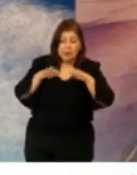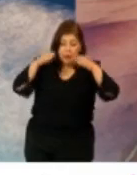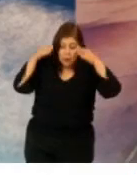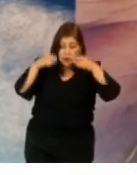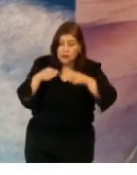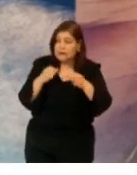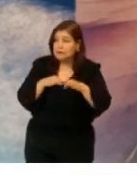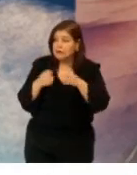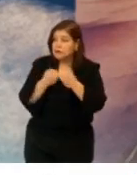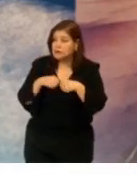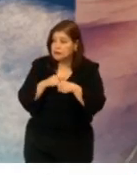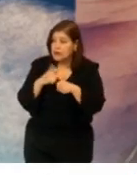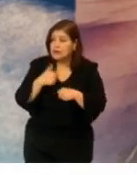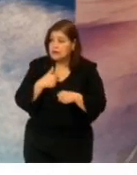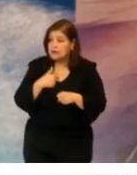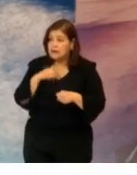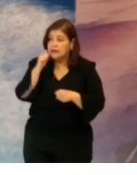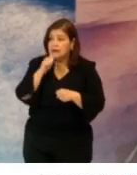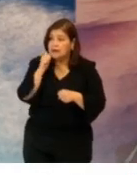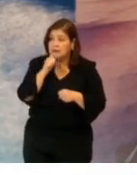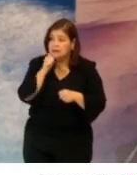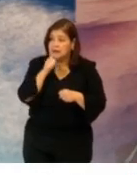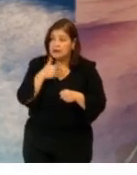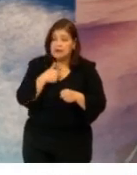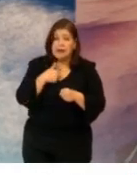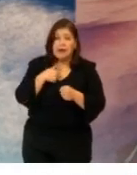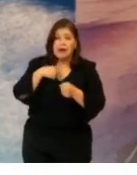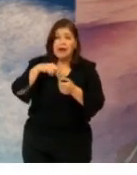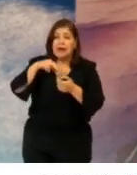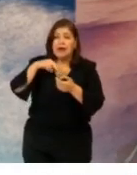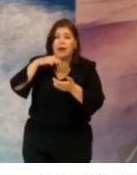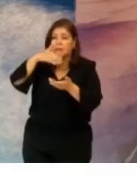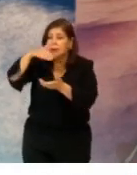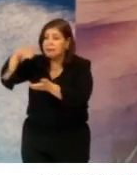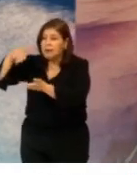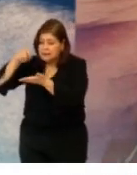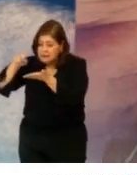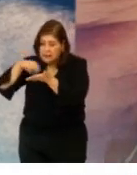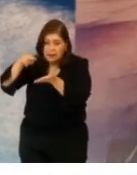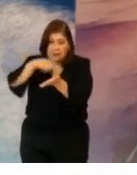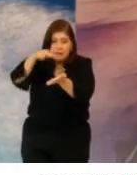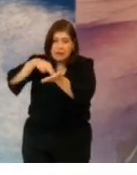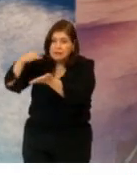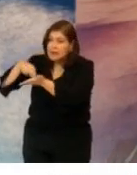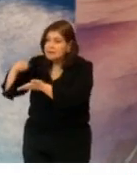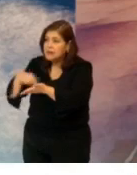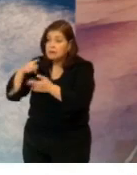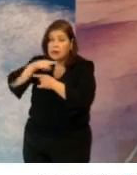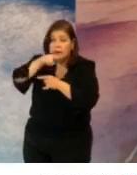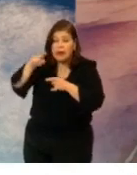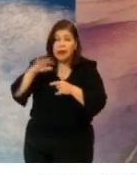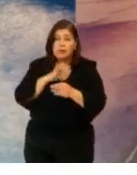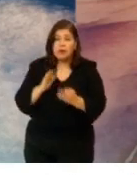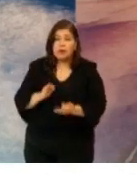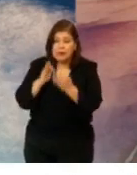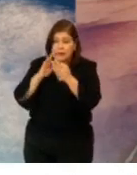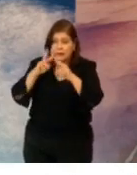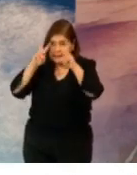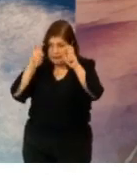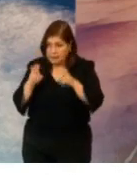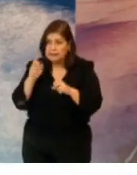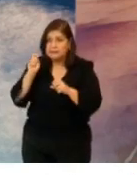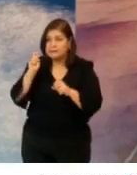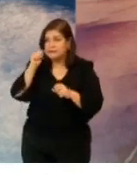Yo contenta correría con una libreta a coleccionar autógrafos, porque hay quienes han inventado diversos temas durante mucho